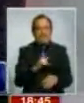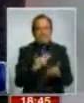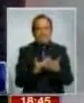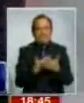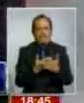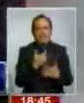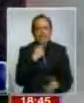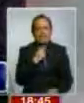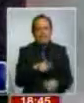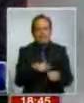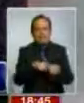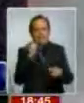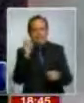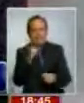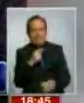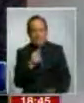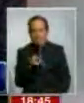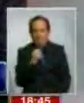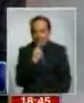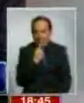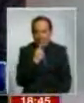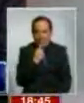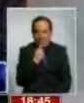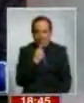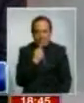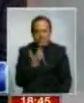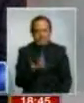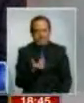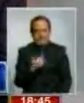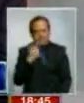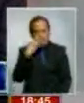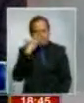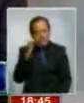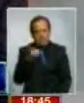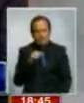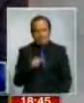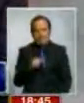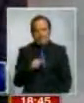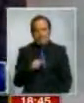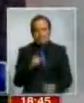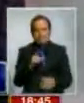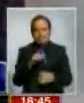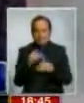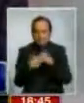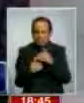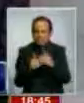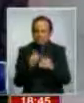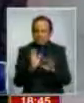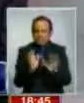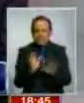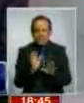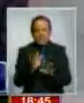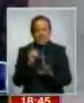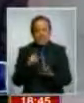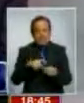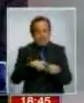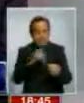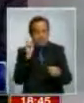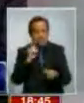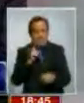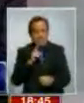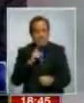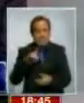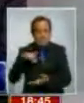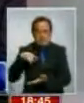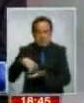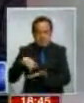feo. Esto fue calculado y yo creo que esto va a ir un paso más allá. Estos parlamentarios que se fueron de Renovación